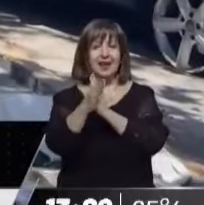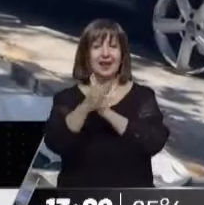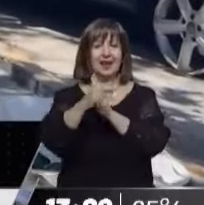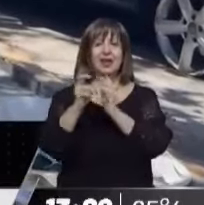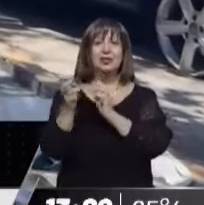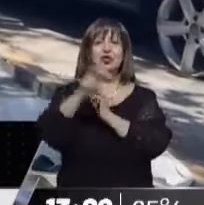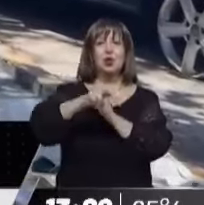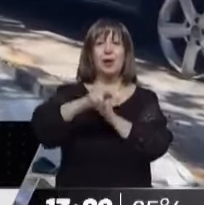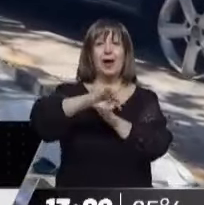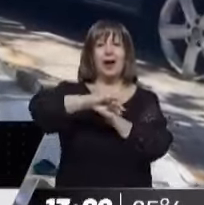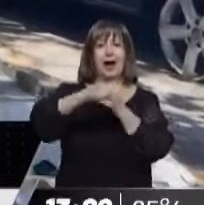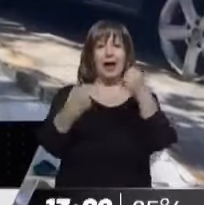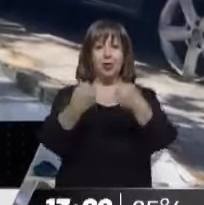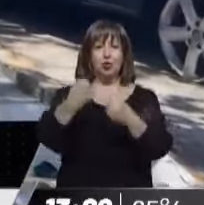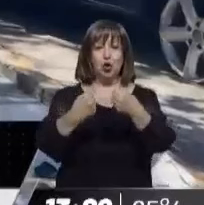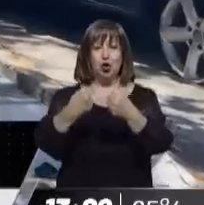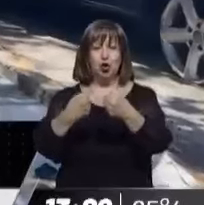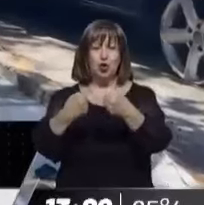que